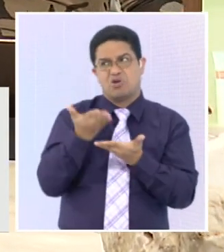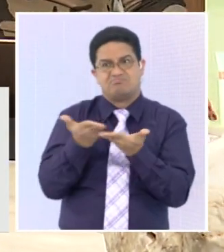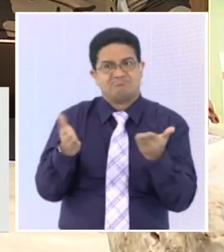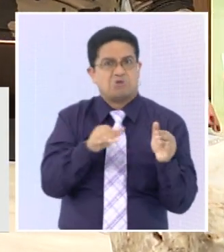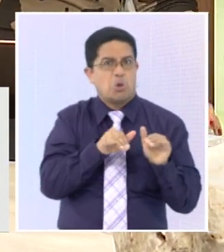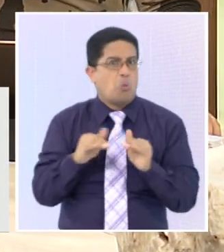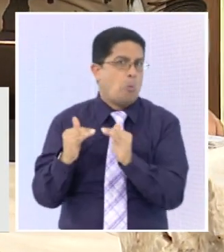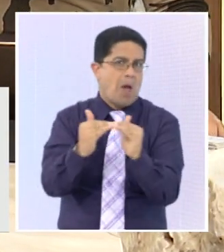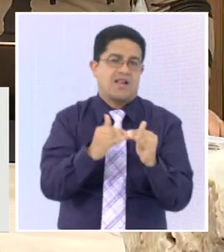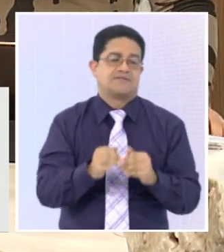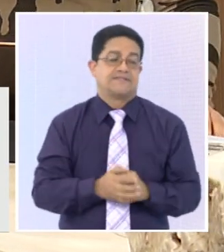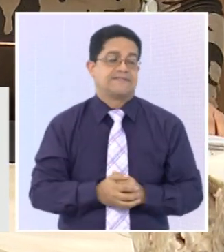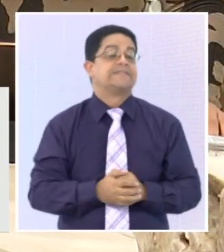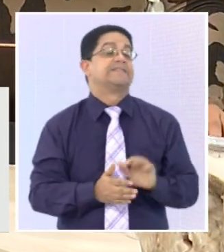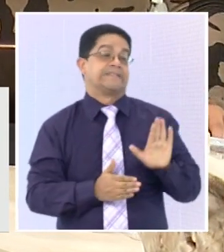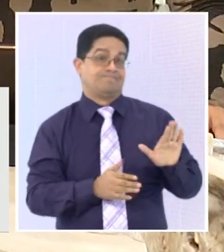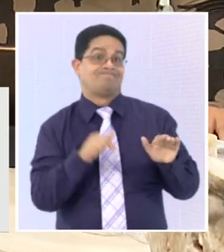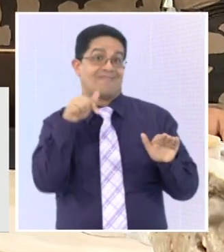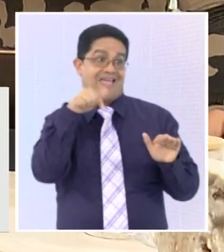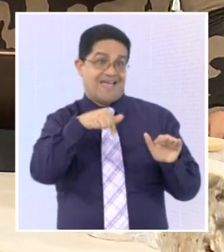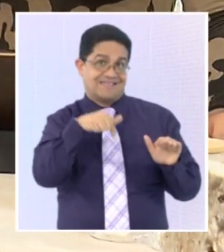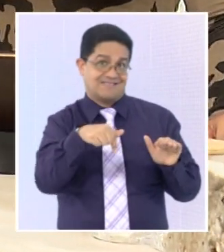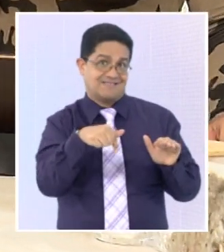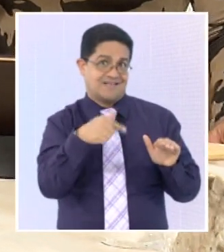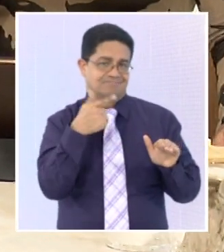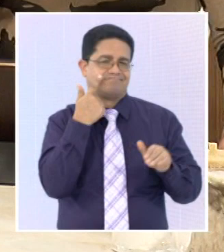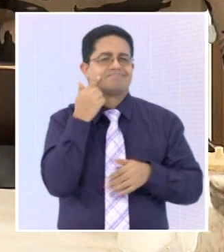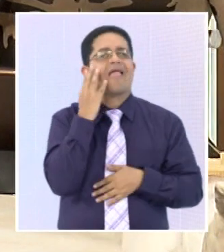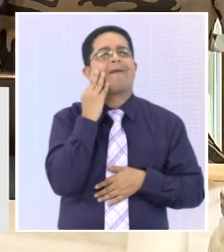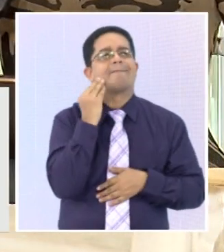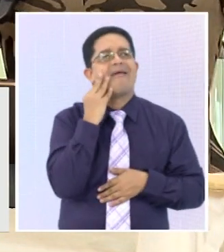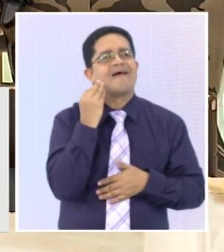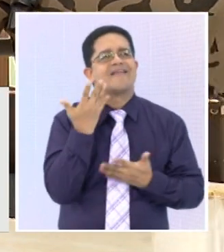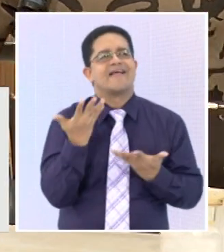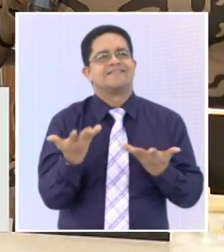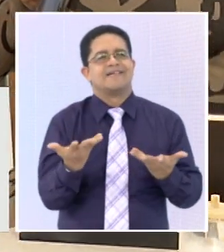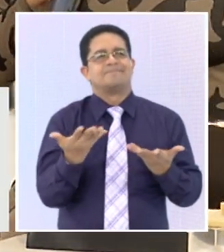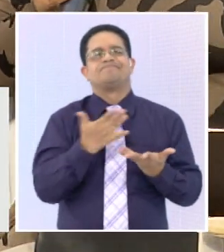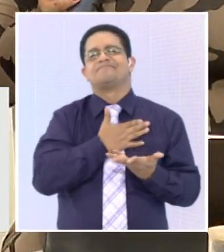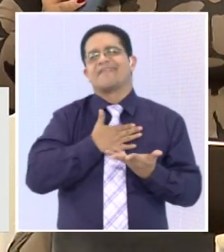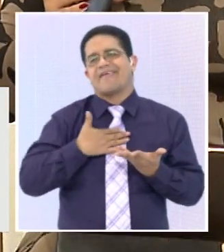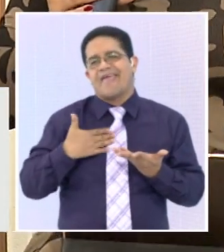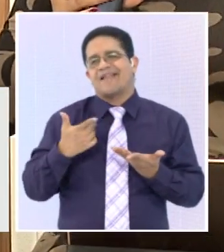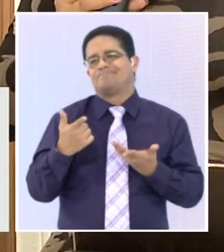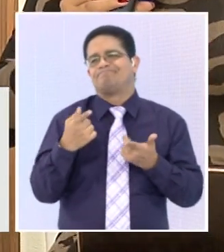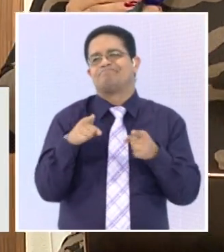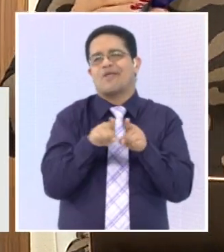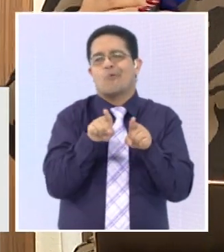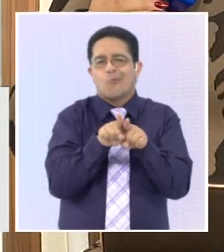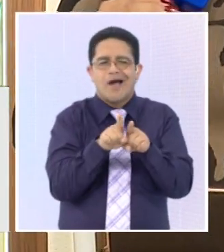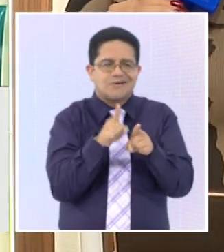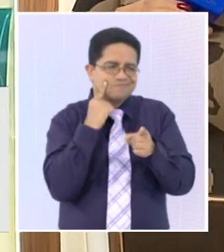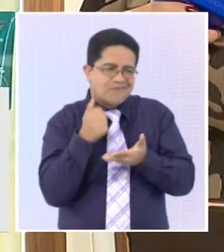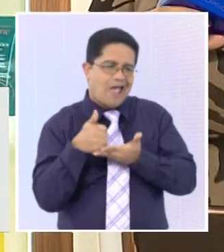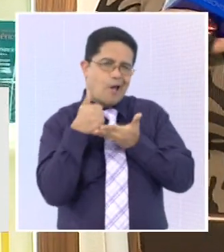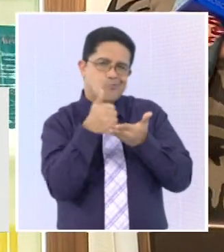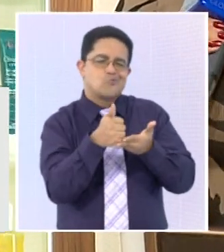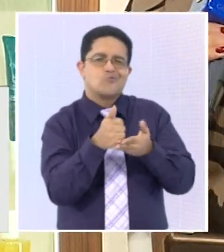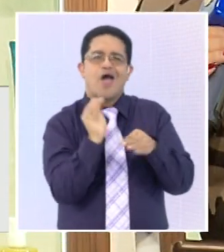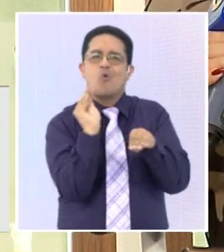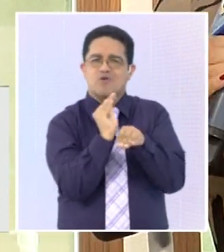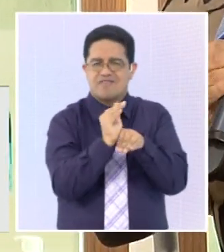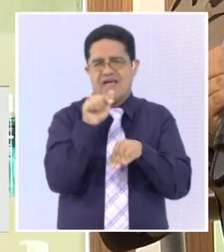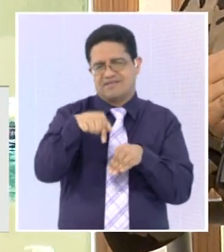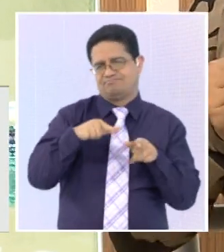bueno, realmente esta zona, esta experiencia viene buscando ser una especie de templo para el cuidado de la piel aquí en este pequeño